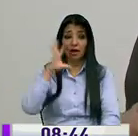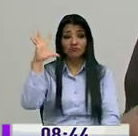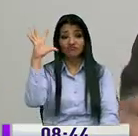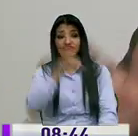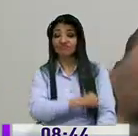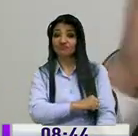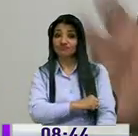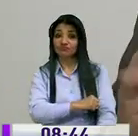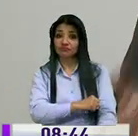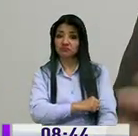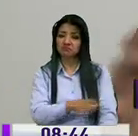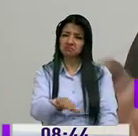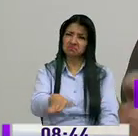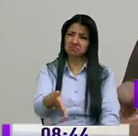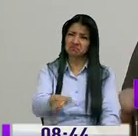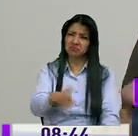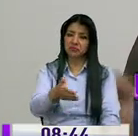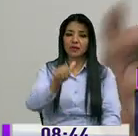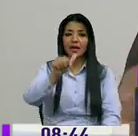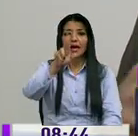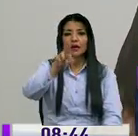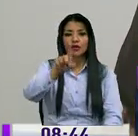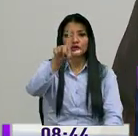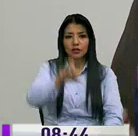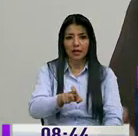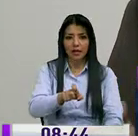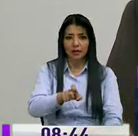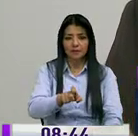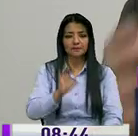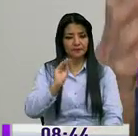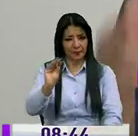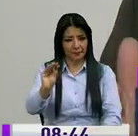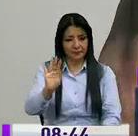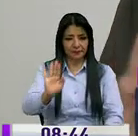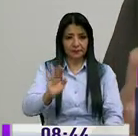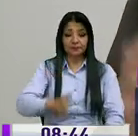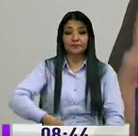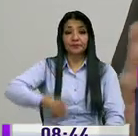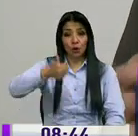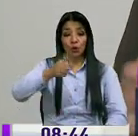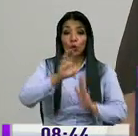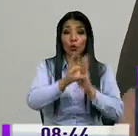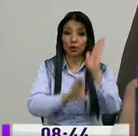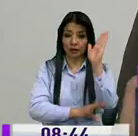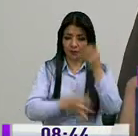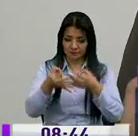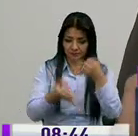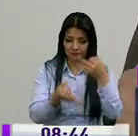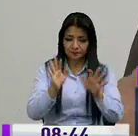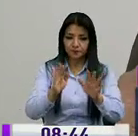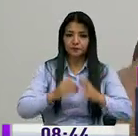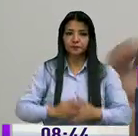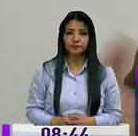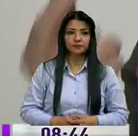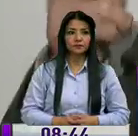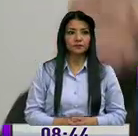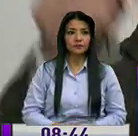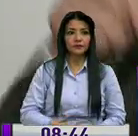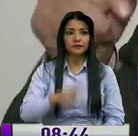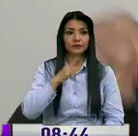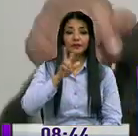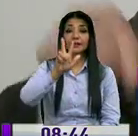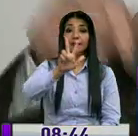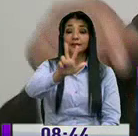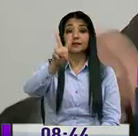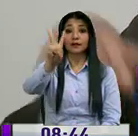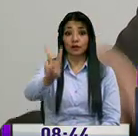que, grosso modo, la Arcotel le estaba reportando a la Corte, que hay